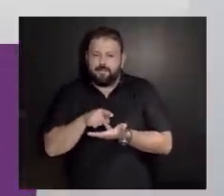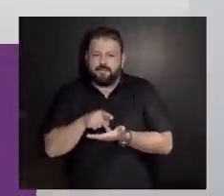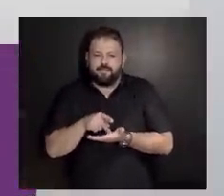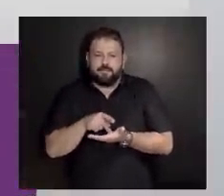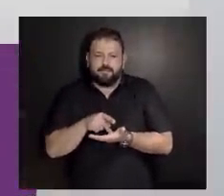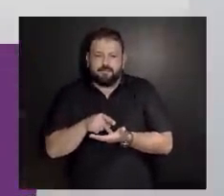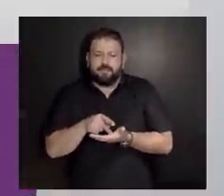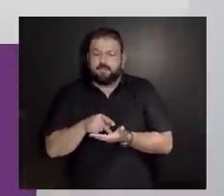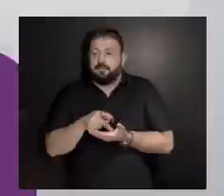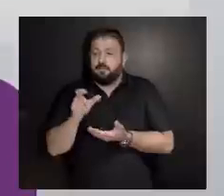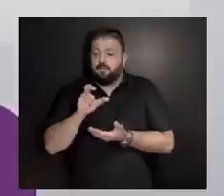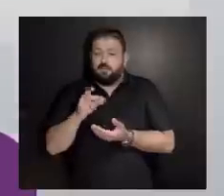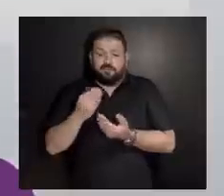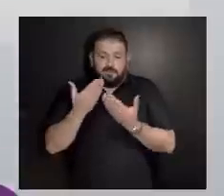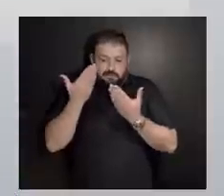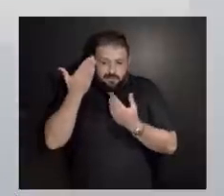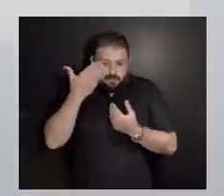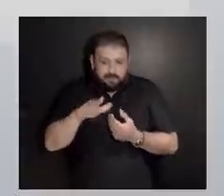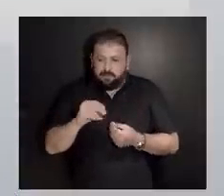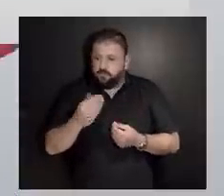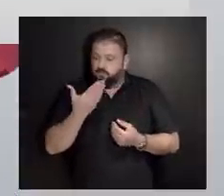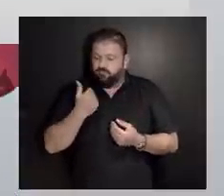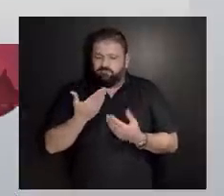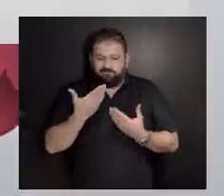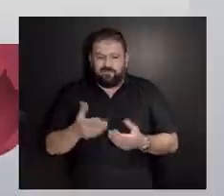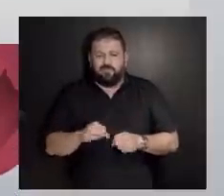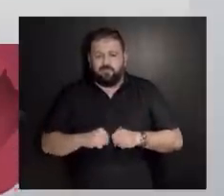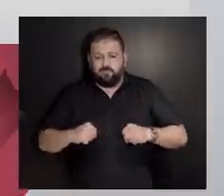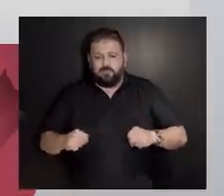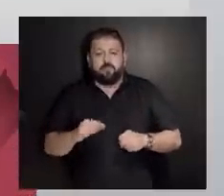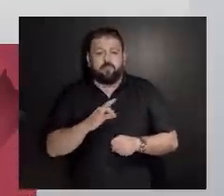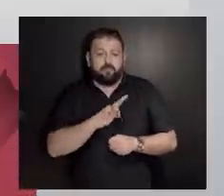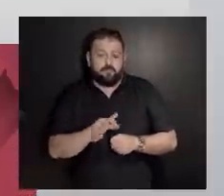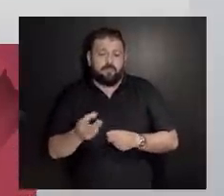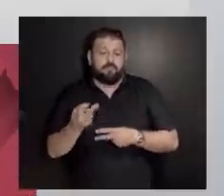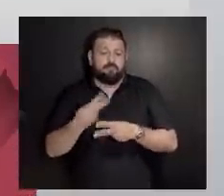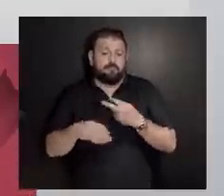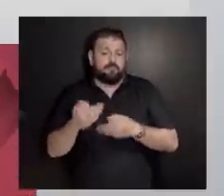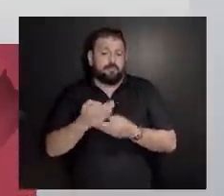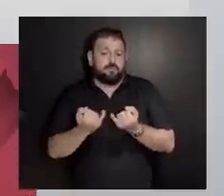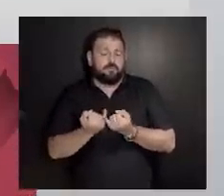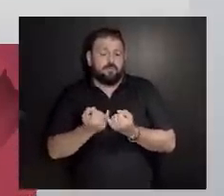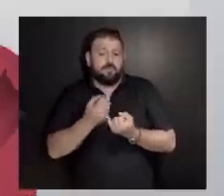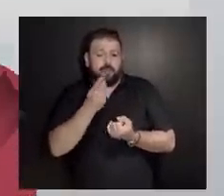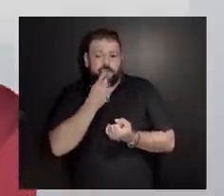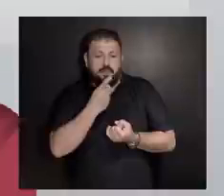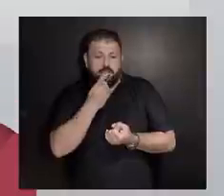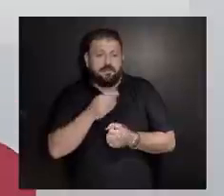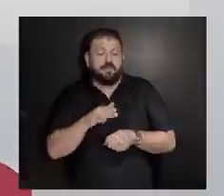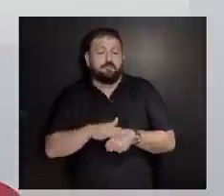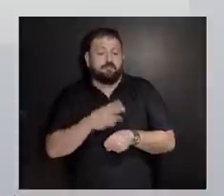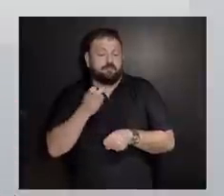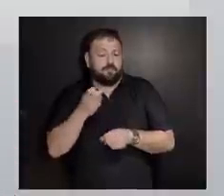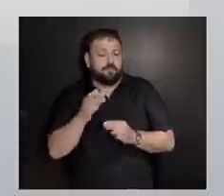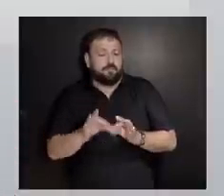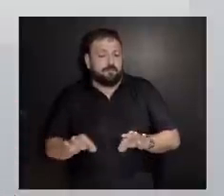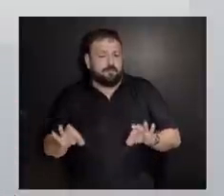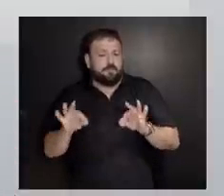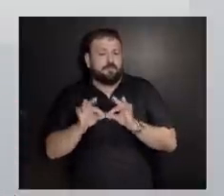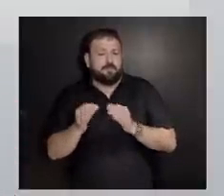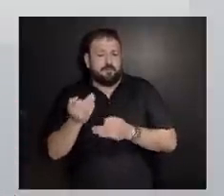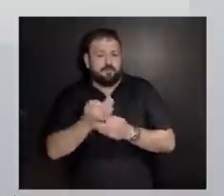que no es saludable, que es a la obesidad, puede generar la diabetes tipo 2, entonces sí es importante, si